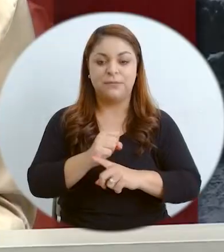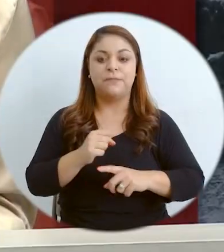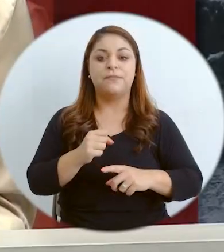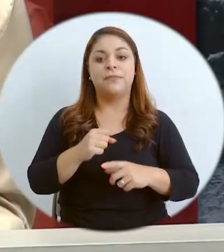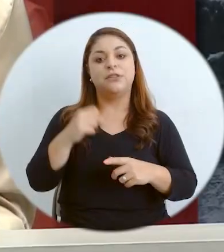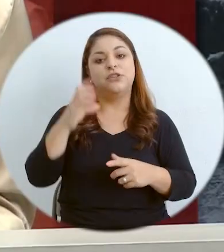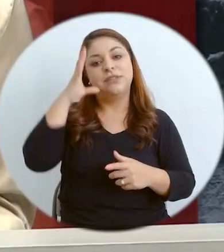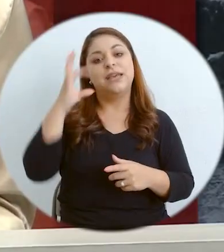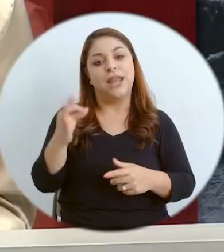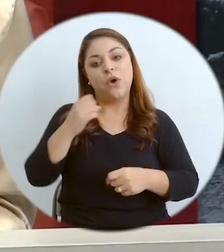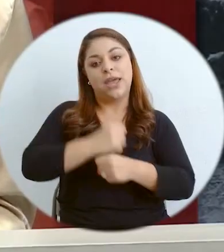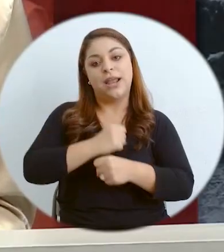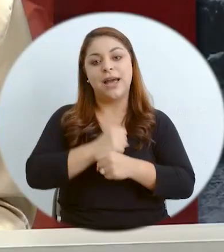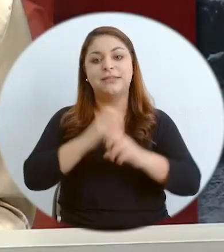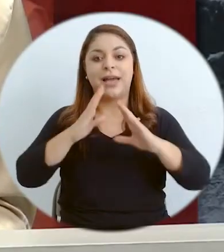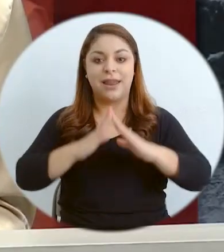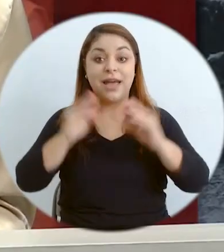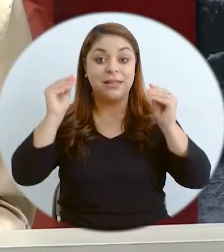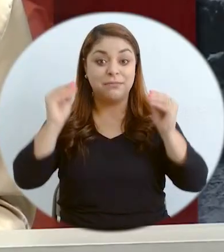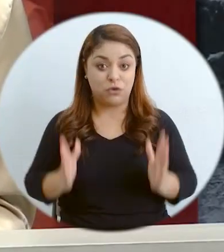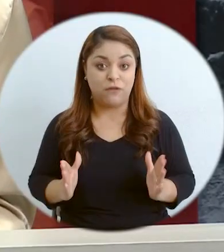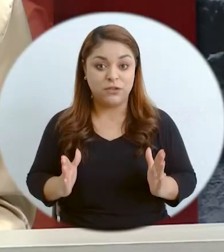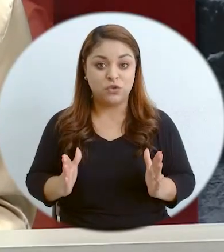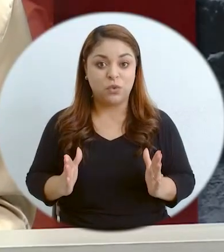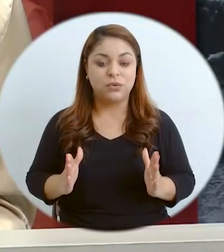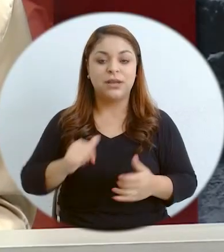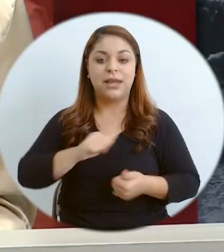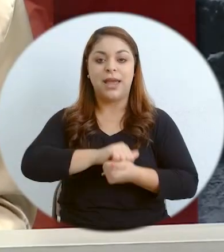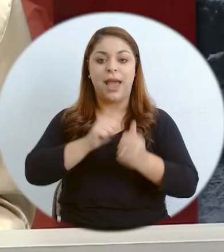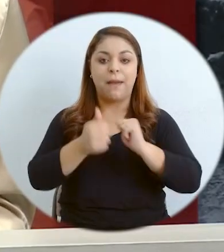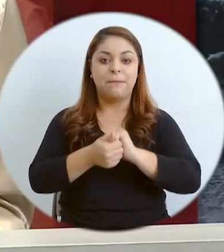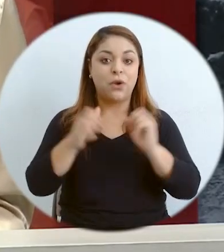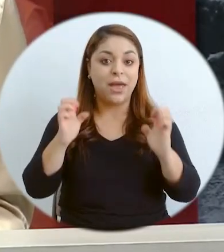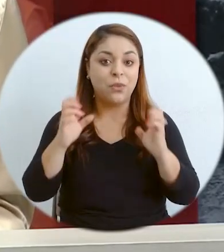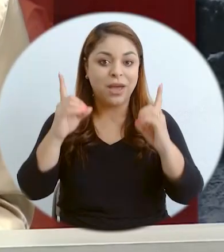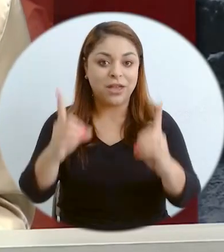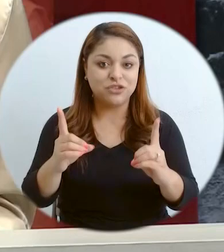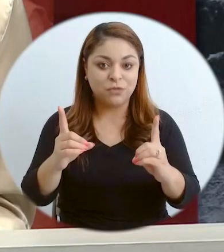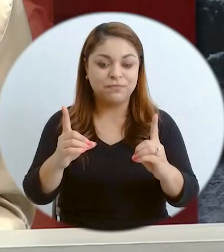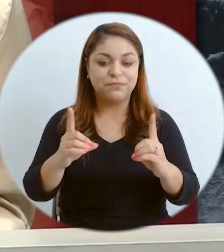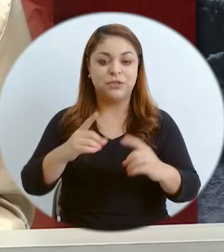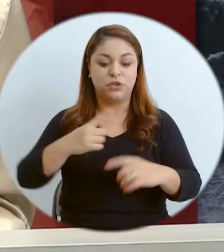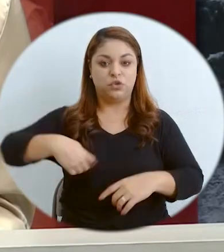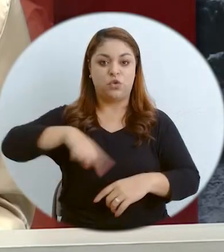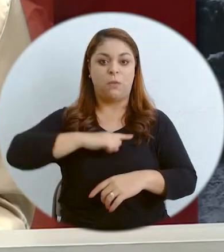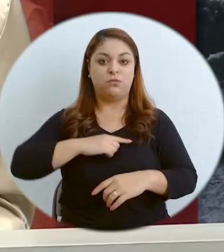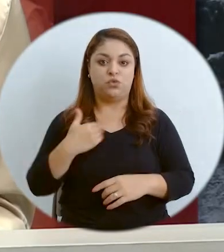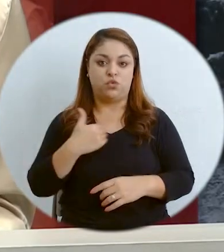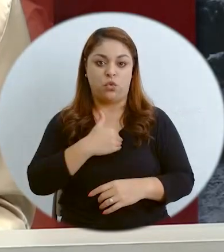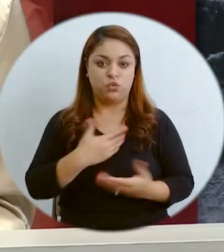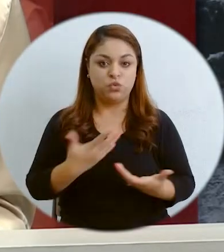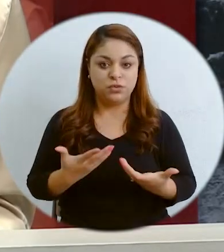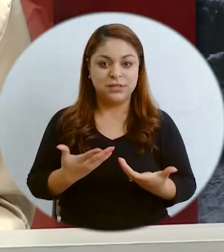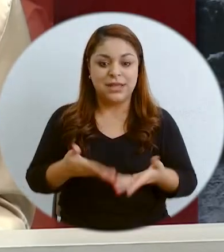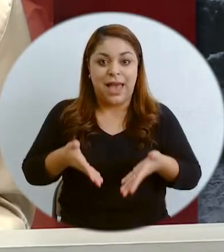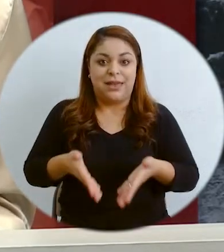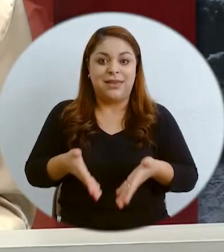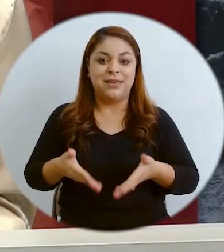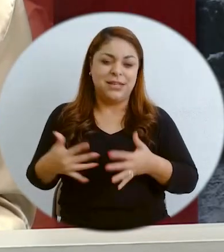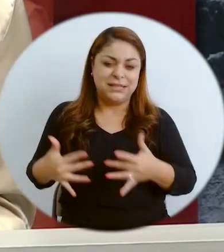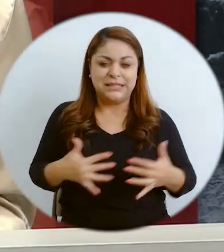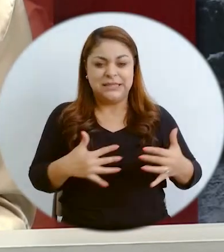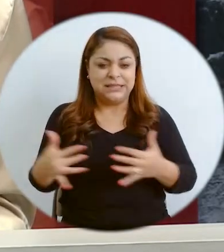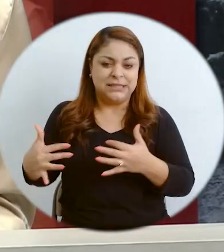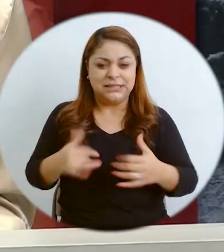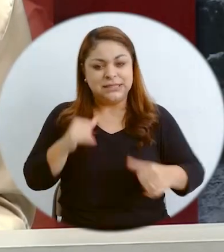de alguna forma. Entonces creo que la tarea del docente o del cambio en educación en este sentido, que somos nosotros los que estamos pues ahí, ¿verdad?, dando